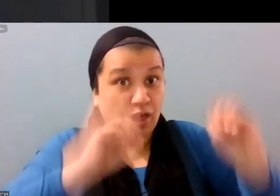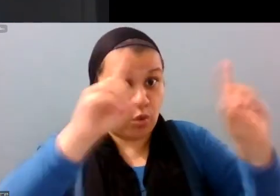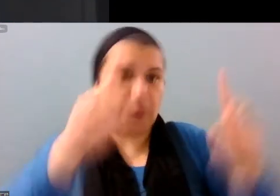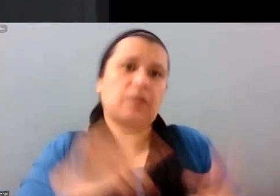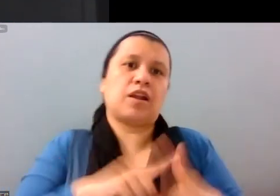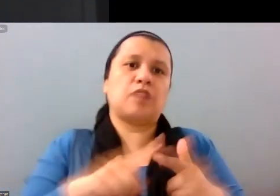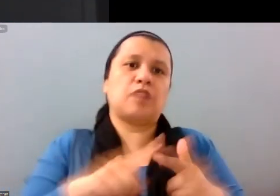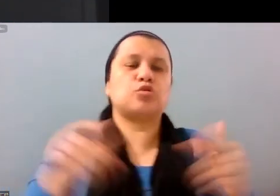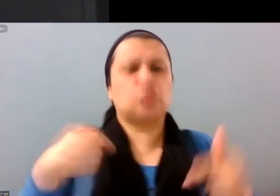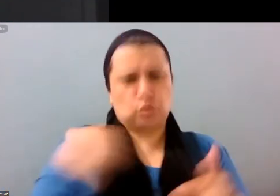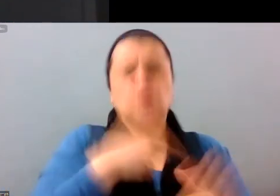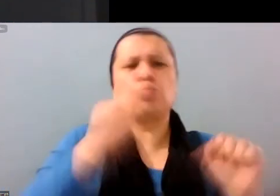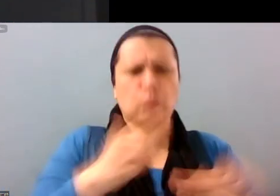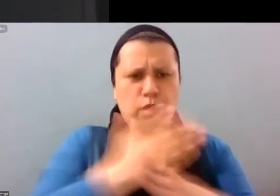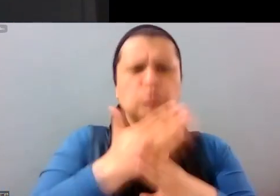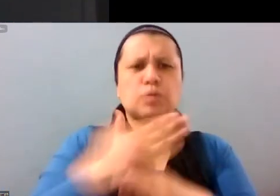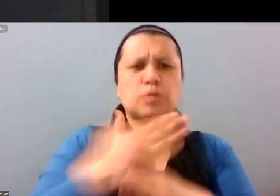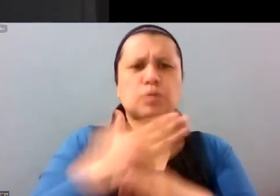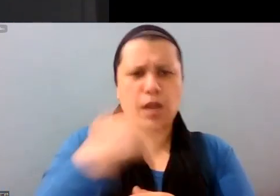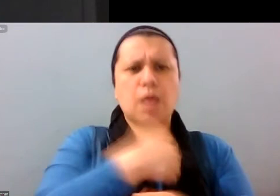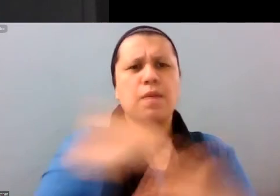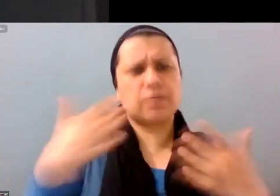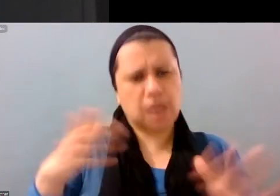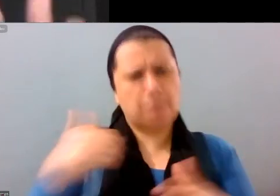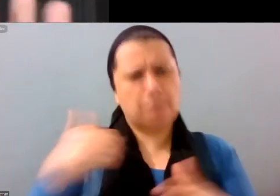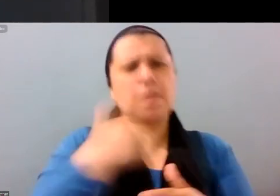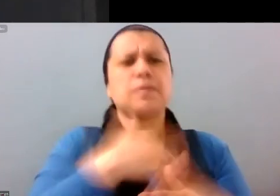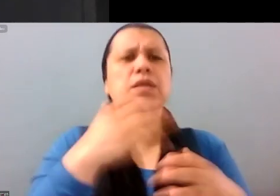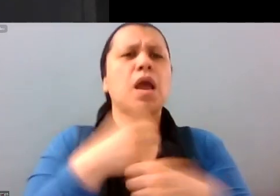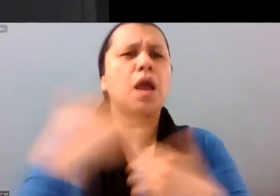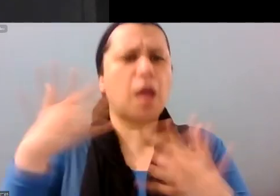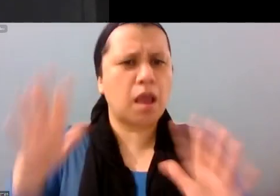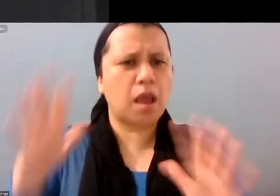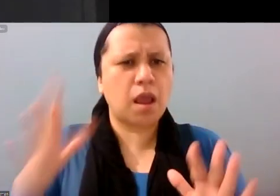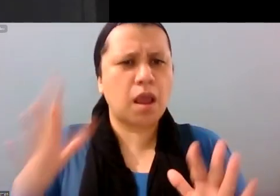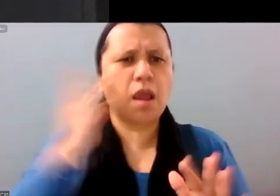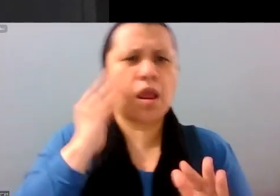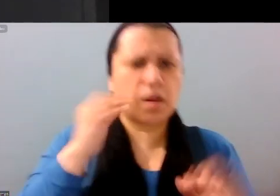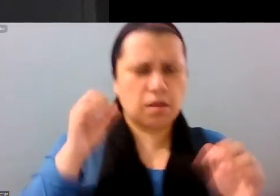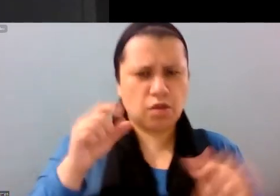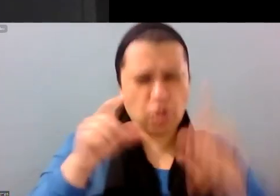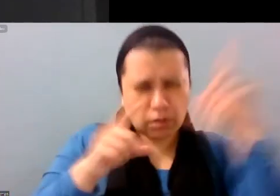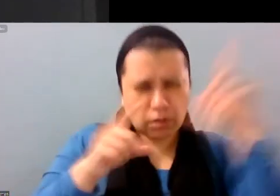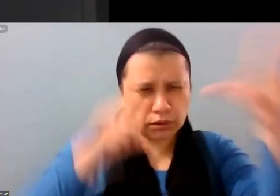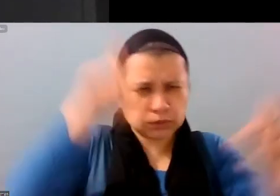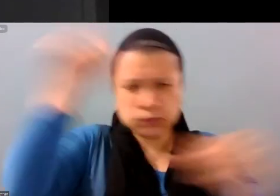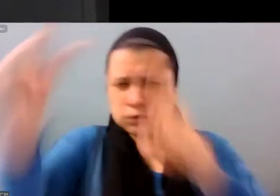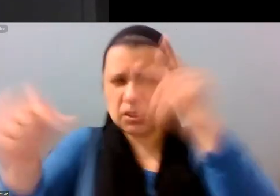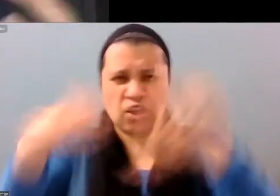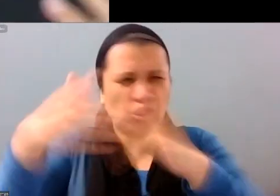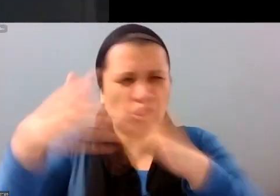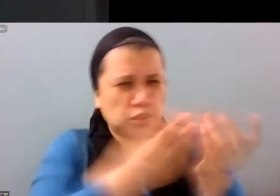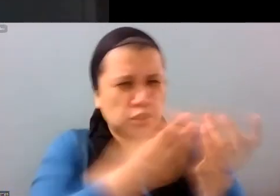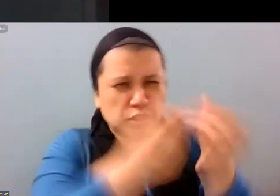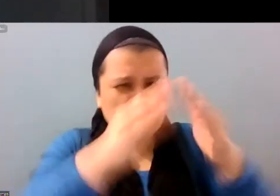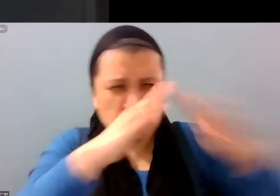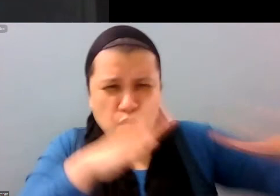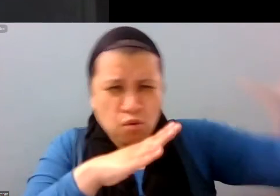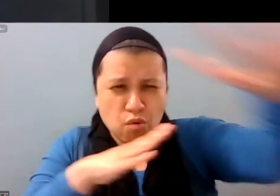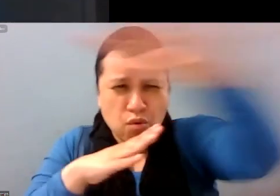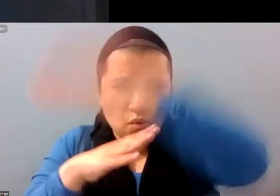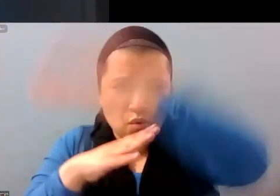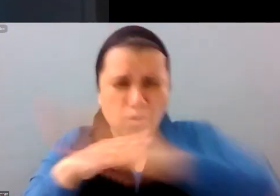compartir con el MEP el MEP lo ha hecho también no olvidarnos llegar a todos los territorios a todas las poblaciones generar procesos que incluyan a las